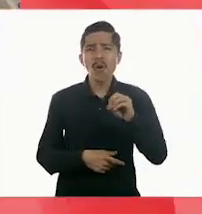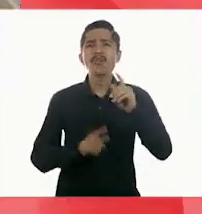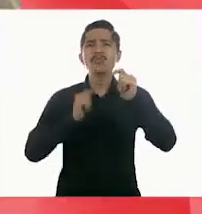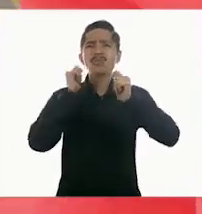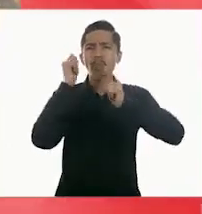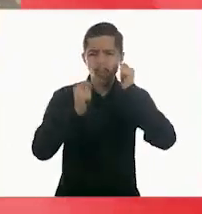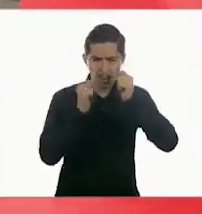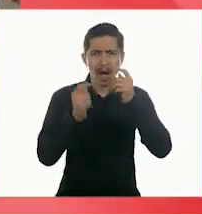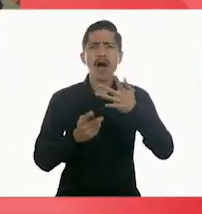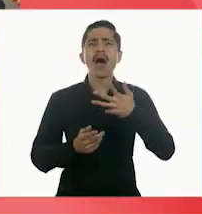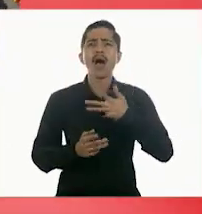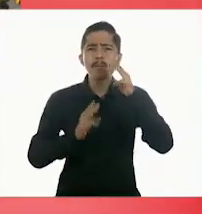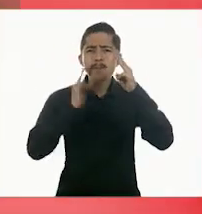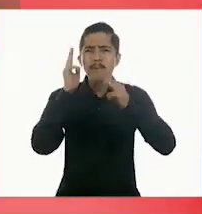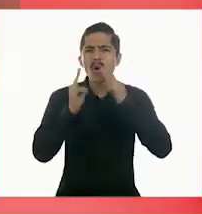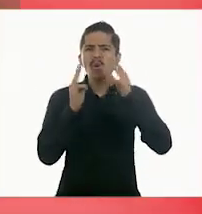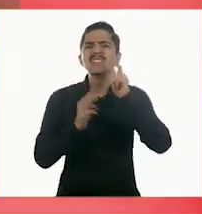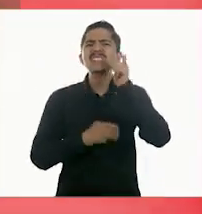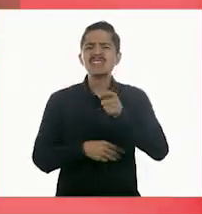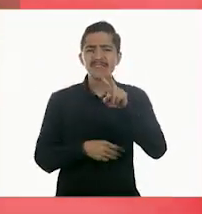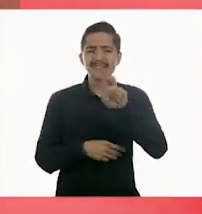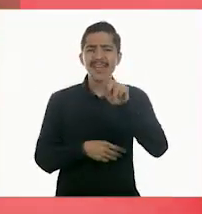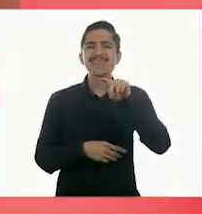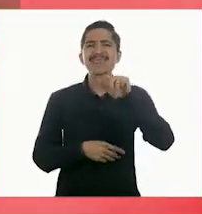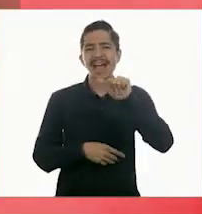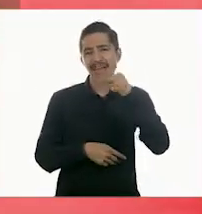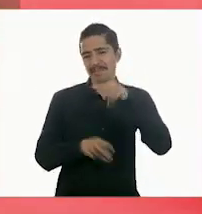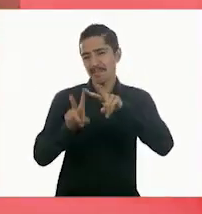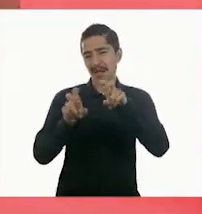ecoturística que incluye el Museo La Venta.